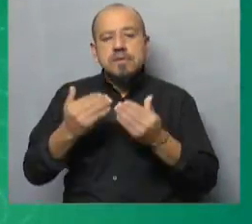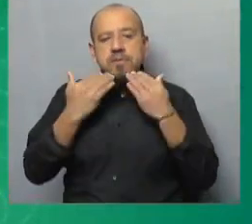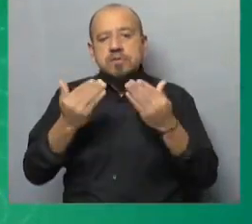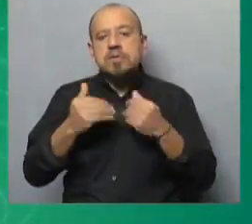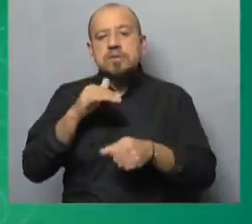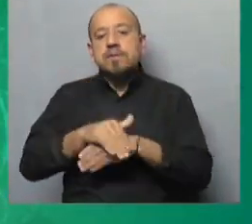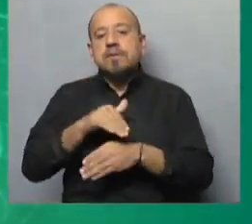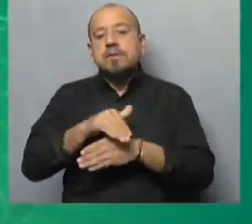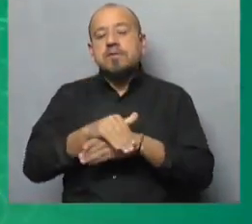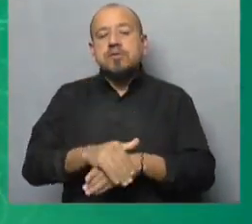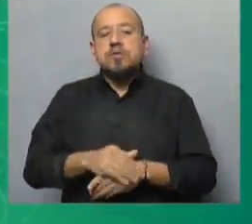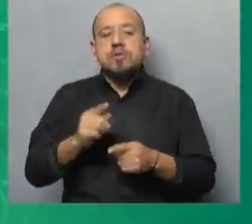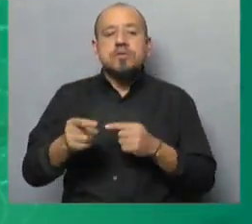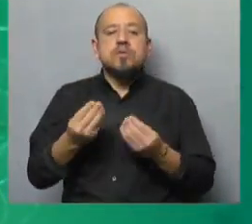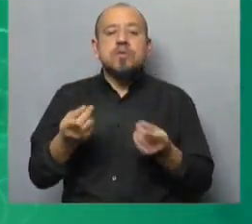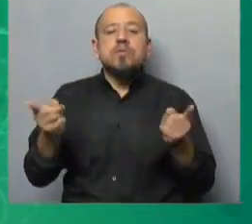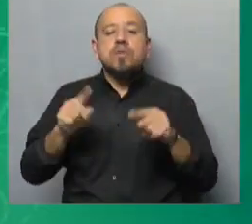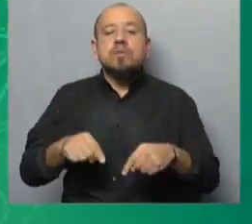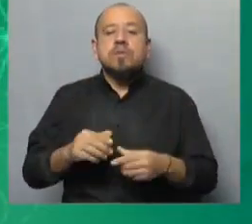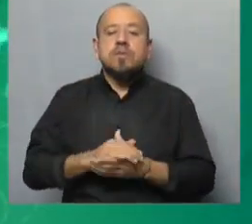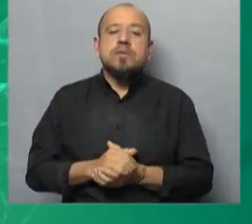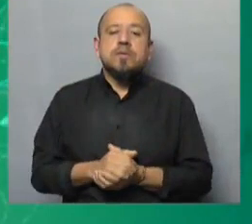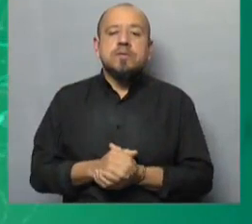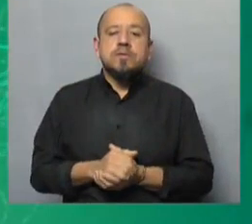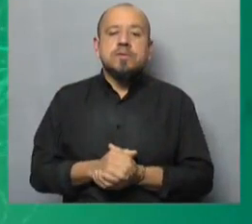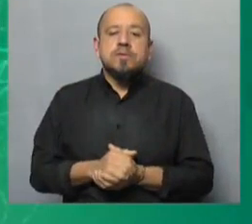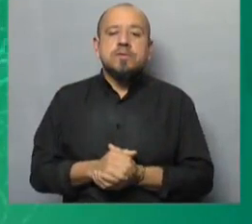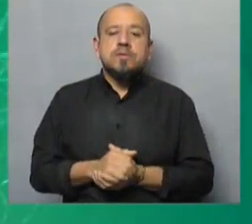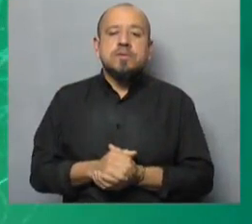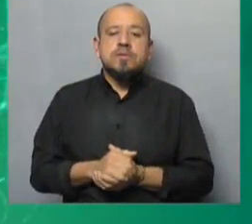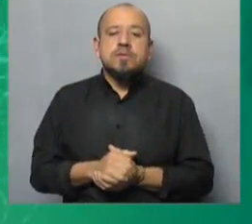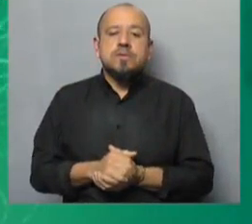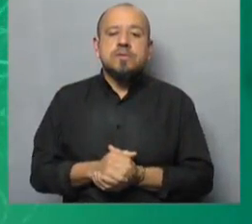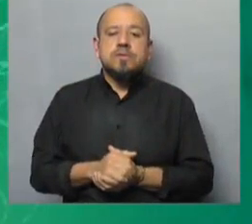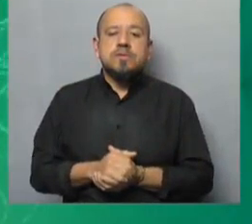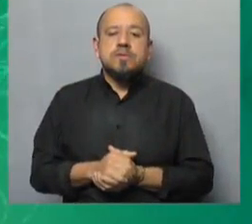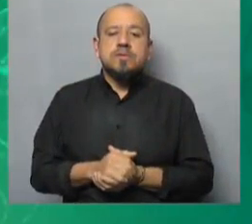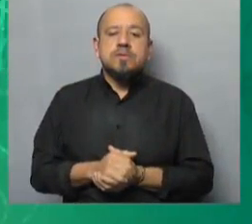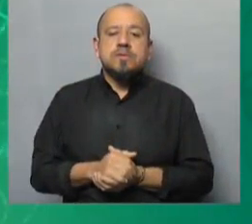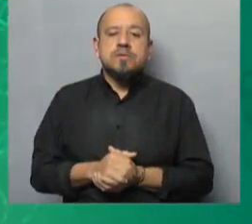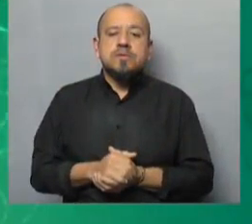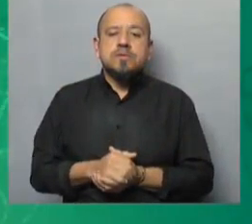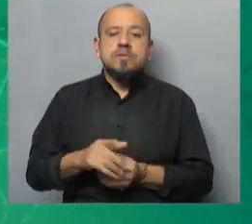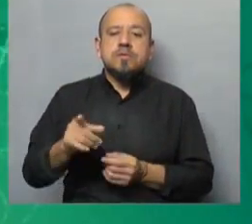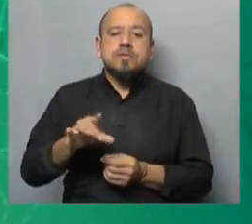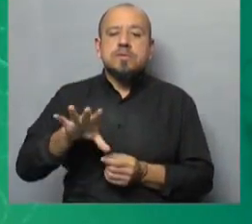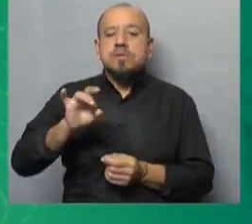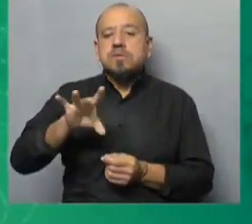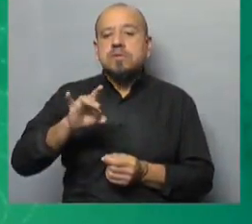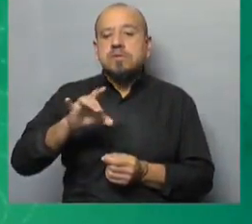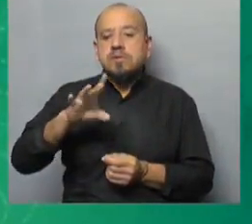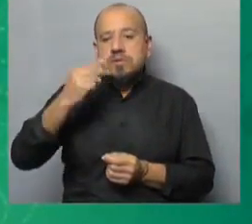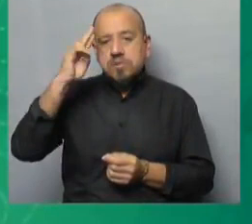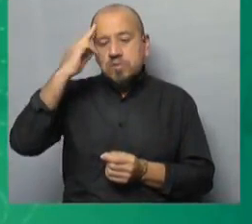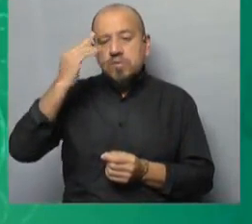felicitaciones de todo un país y cuando regresan estaremos regresando el día 15 a uruguay llegando el día